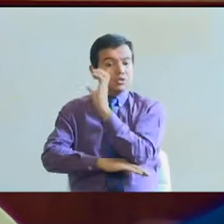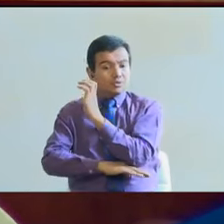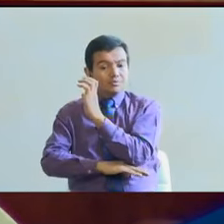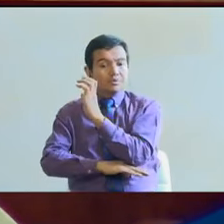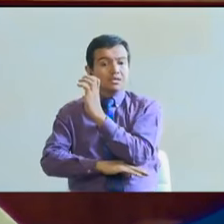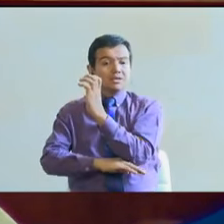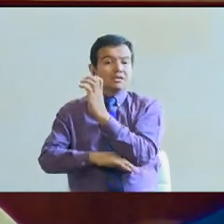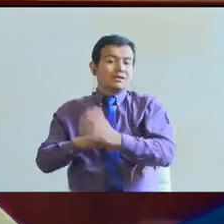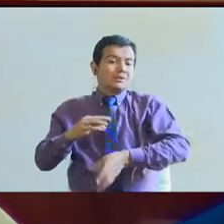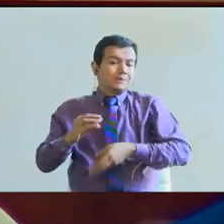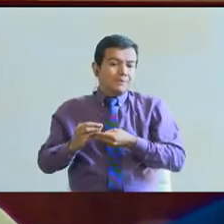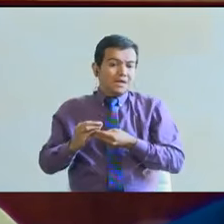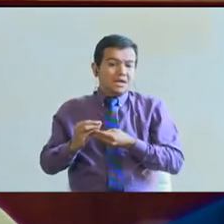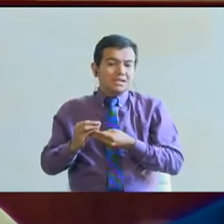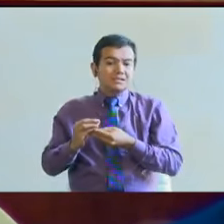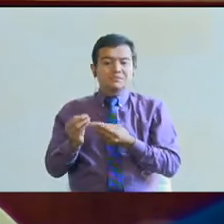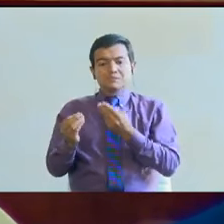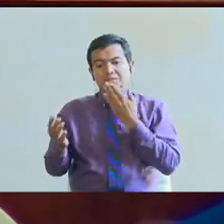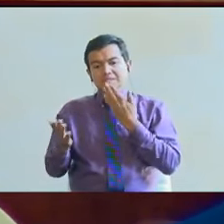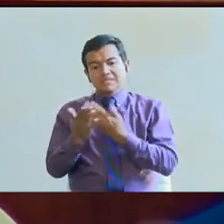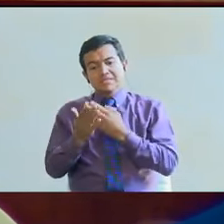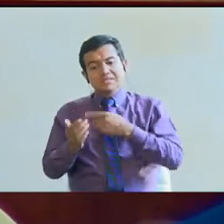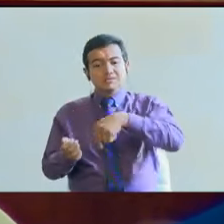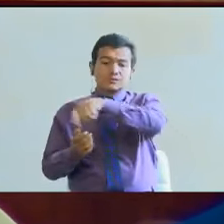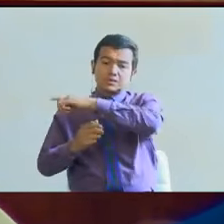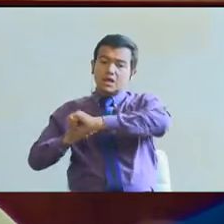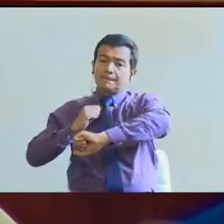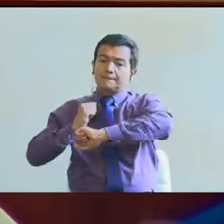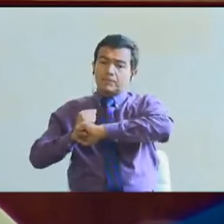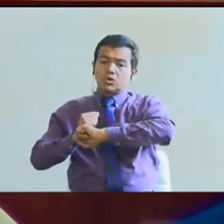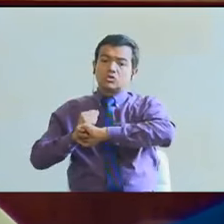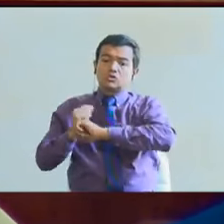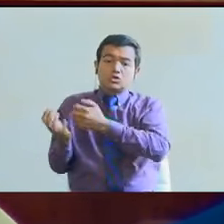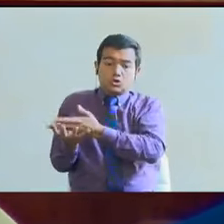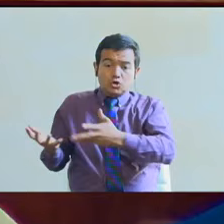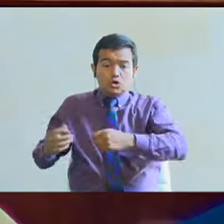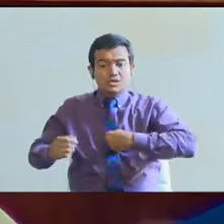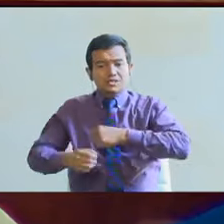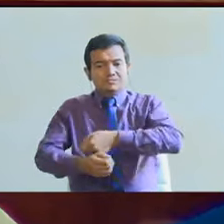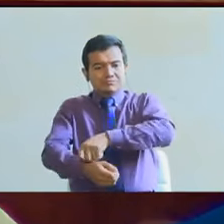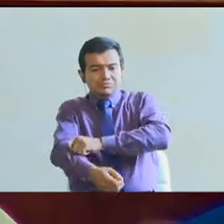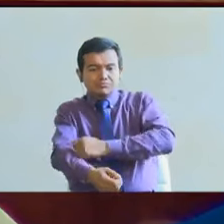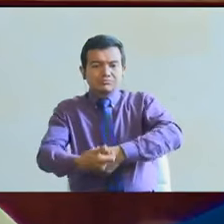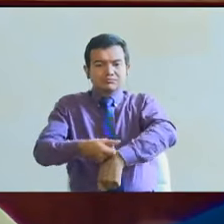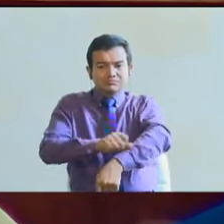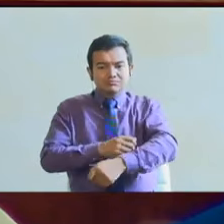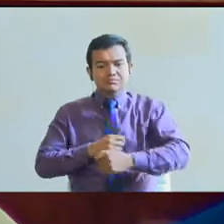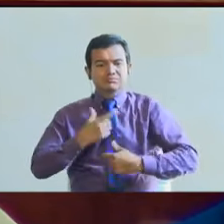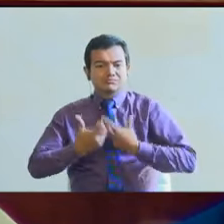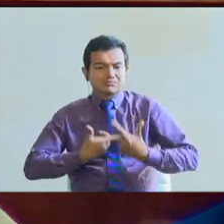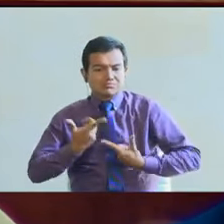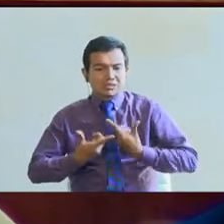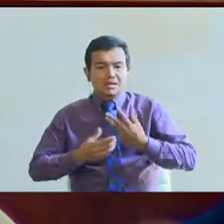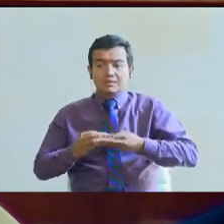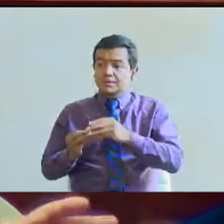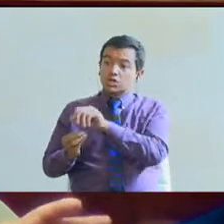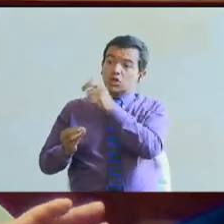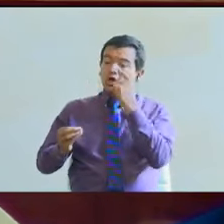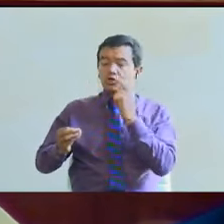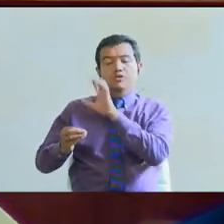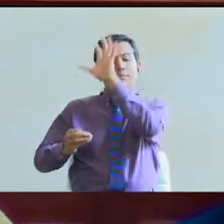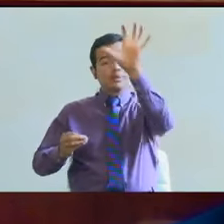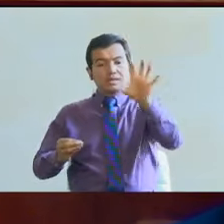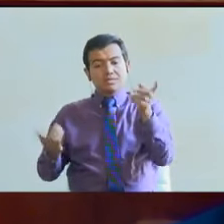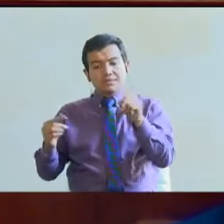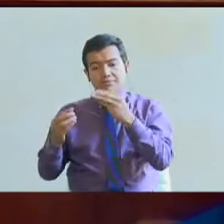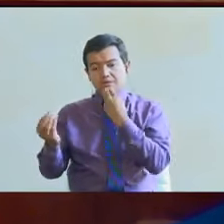bueno y y agradecerle todo el apoyo que puedan hacer y con sus colegas parlamentarios de otros países